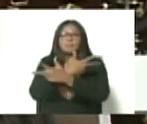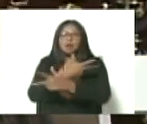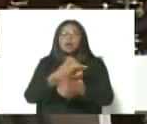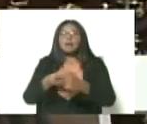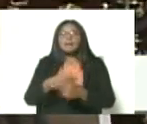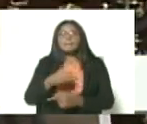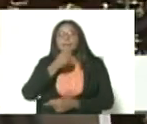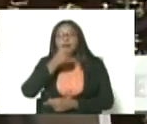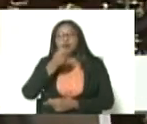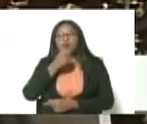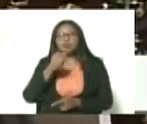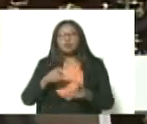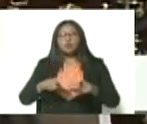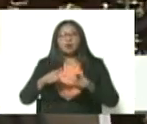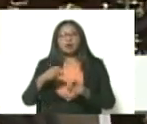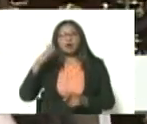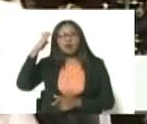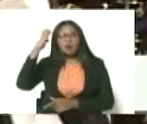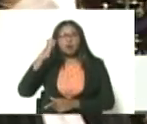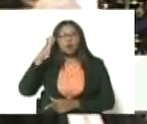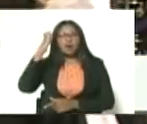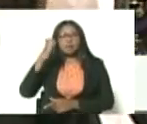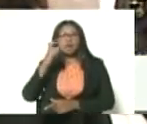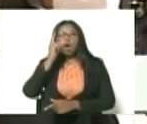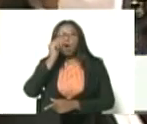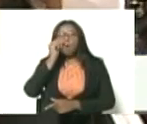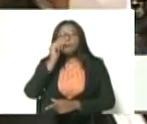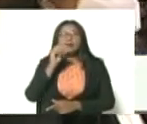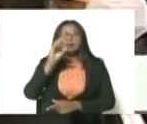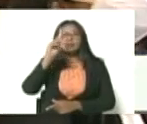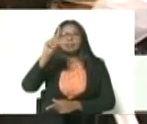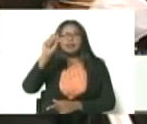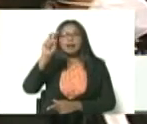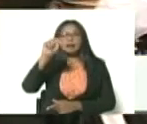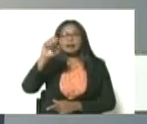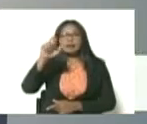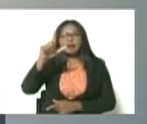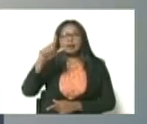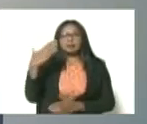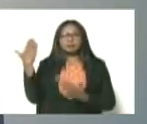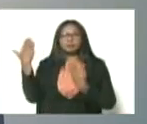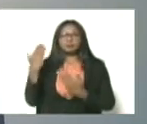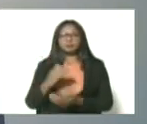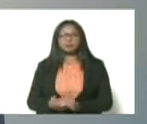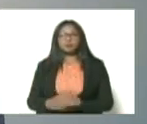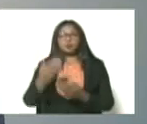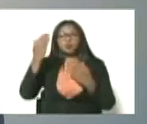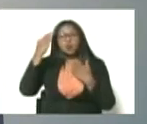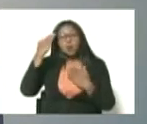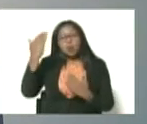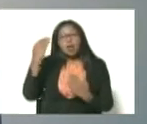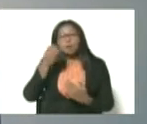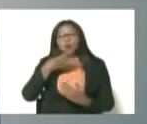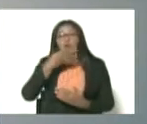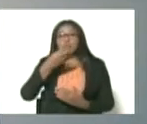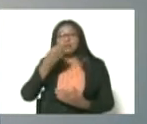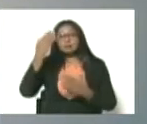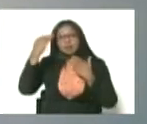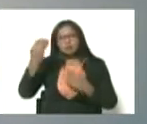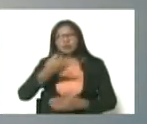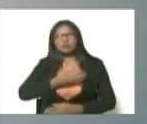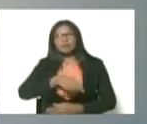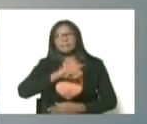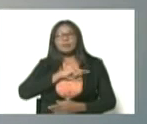periodista de la agencia Europa Press, Daniel Herrero. Hola, buenos días. Saludos desde España. Soy Daniel